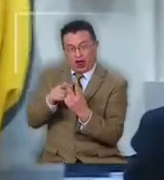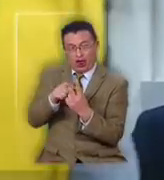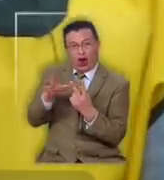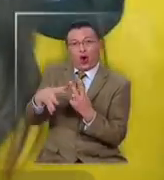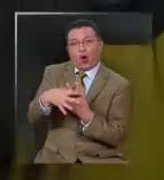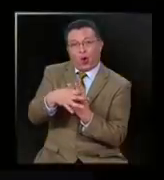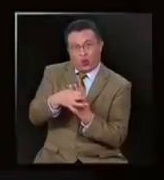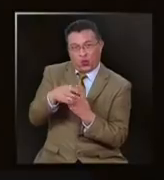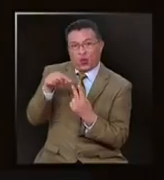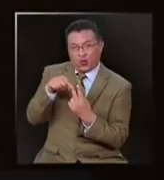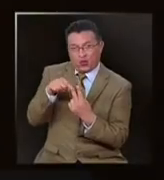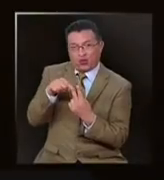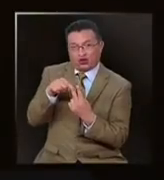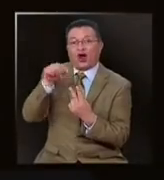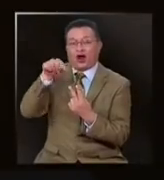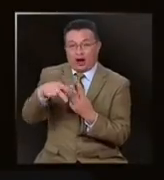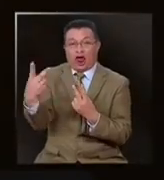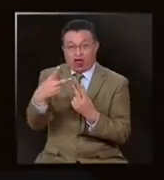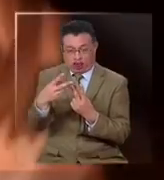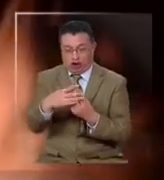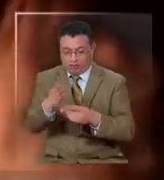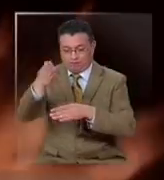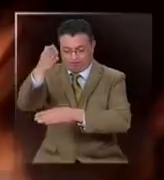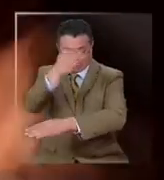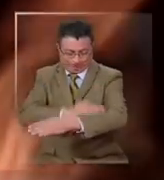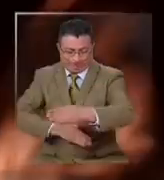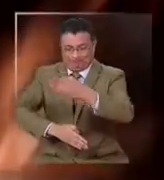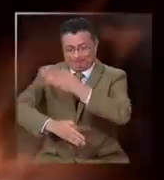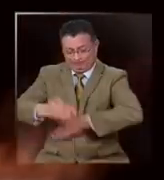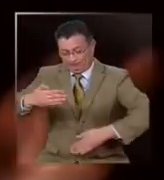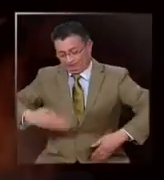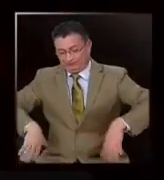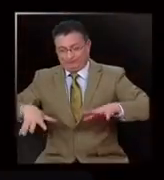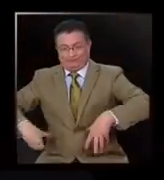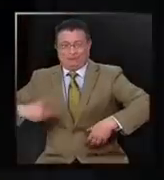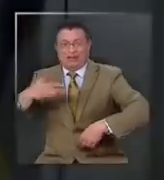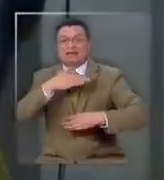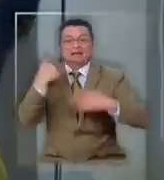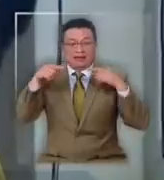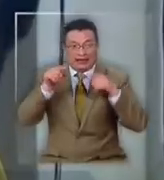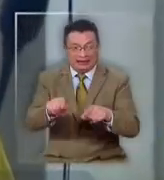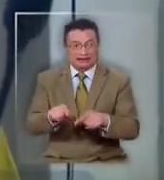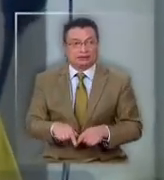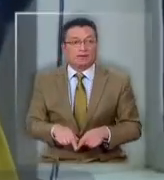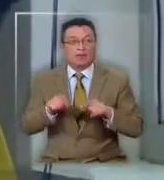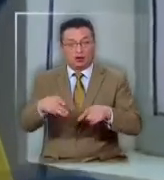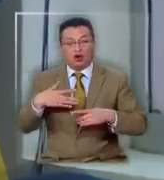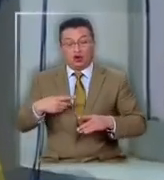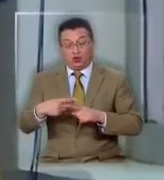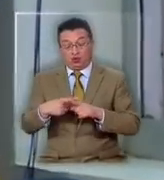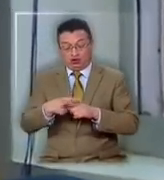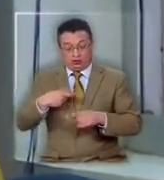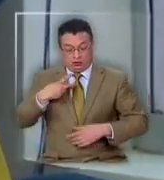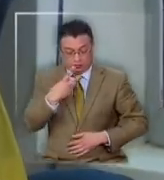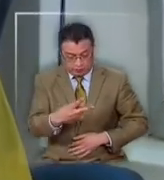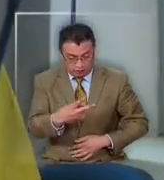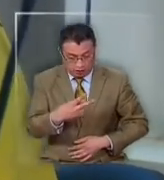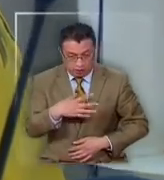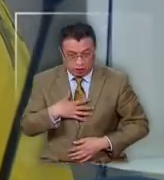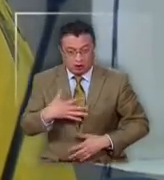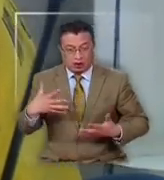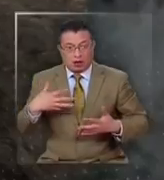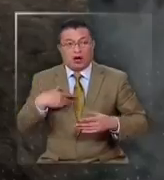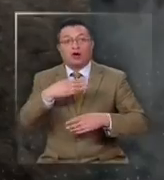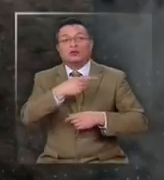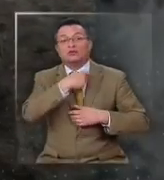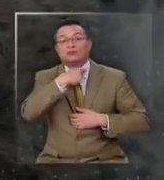que ambos imputados habrían desmembrado el cuerpo. Saqué el cuchillo del pecho a Nibaldo y comencé a